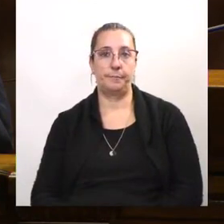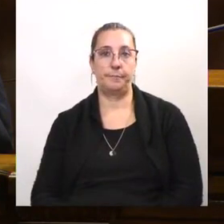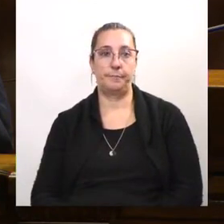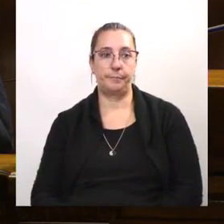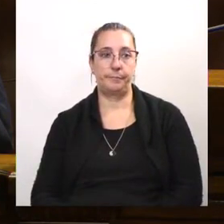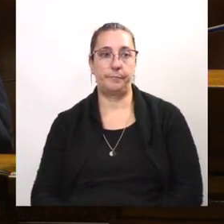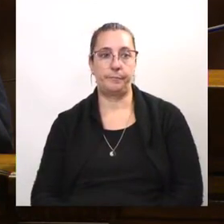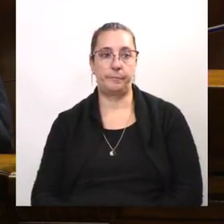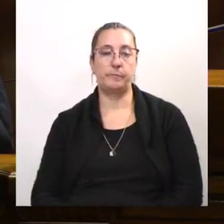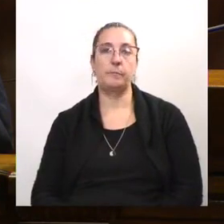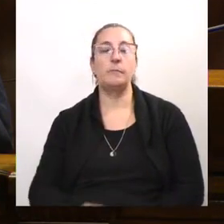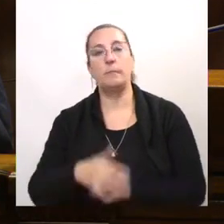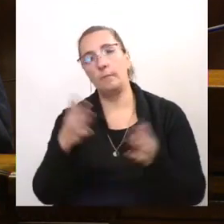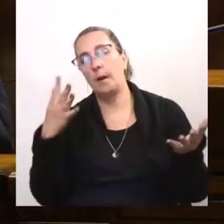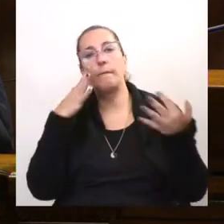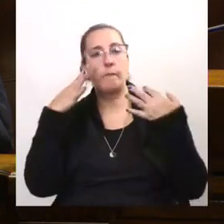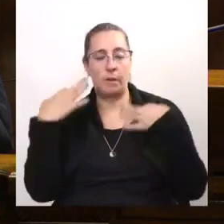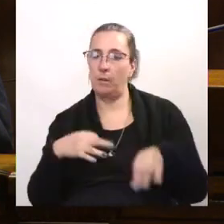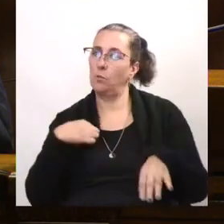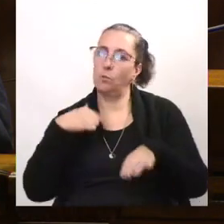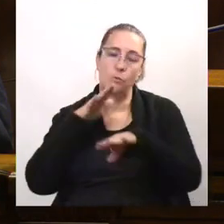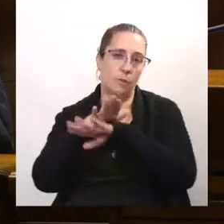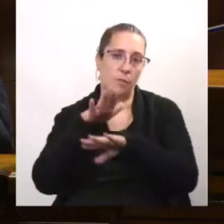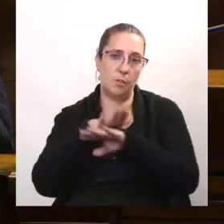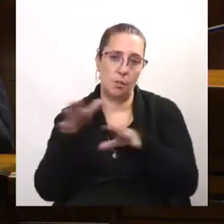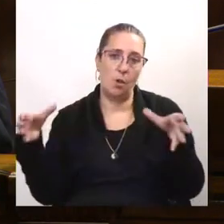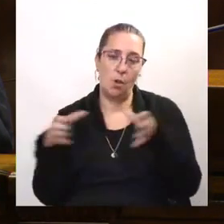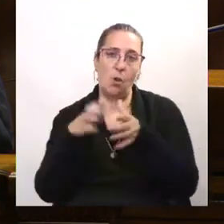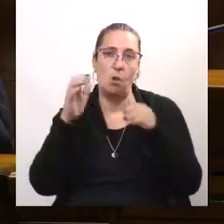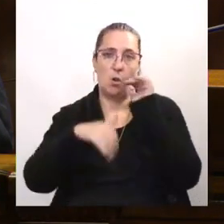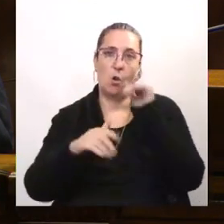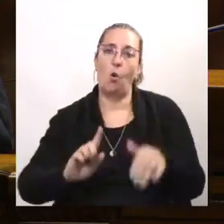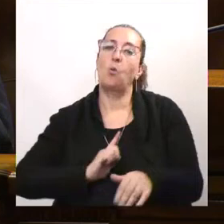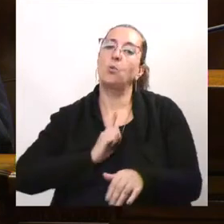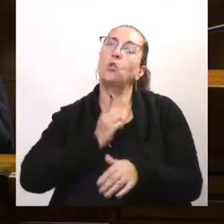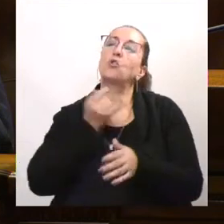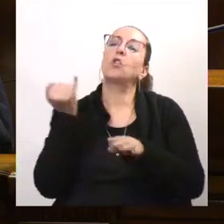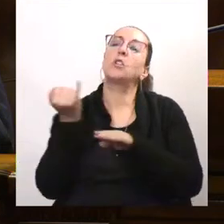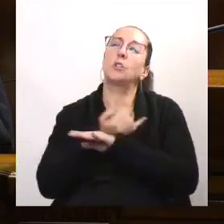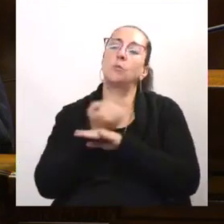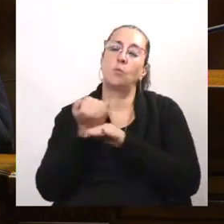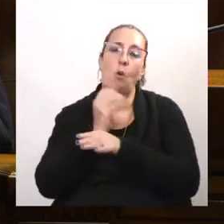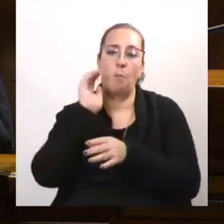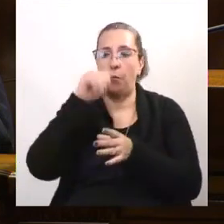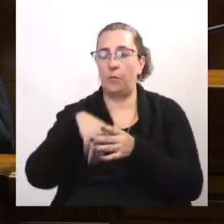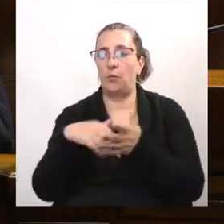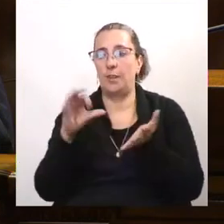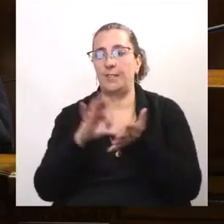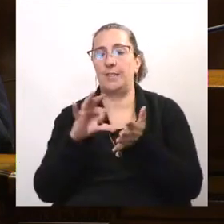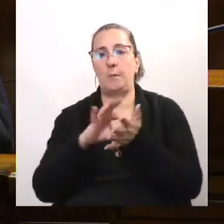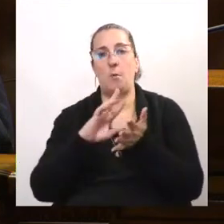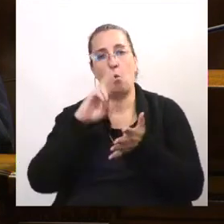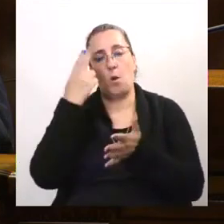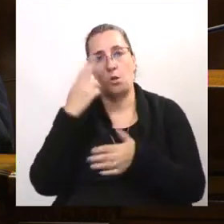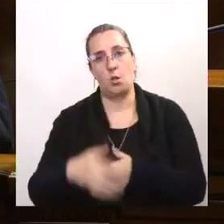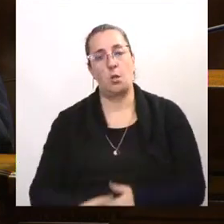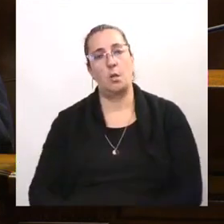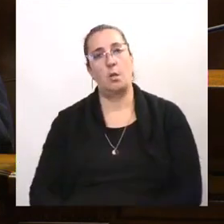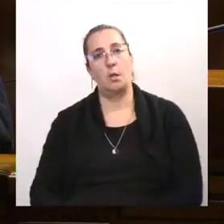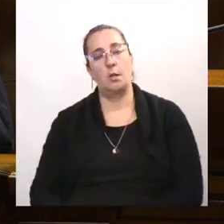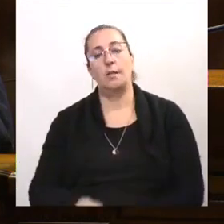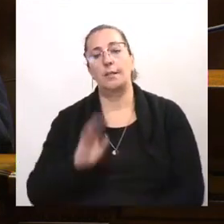Entonces, la verdad que yo felicito a la Corte Electoral y estoy orgulloso de esa institución como parte del sistema uruguayo, que